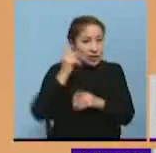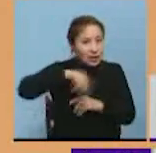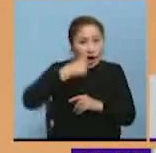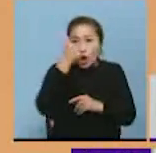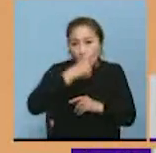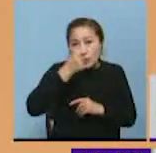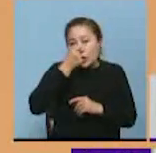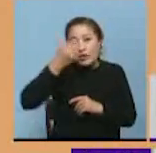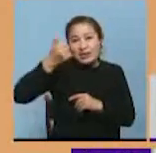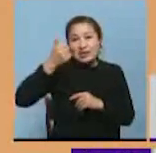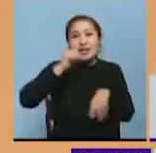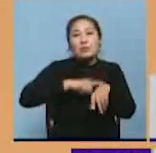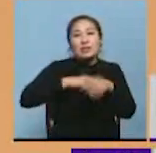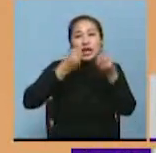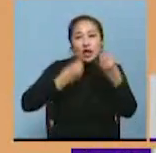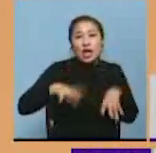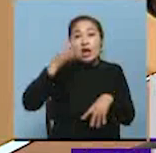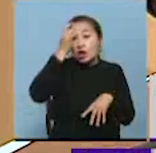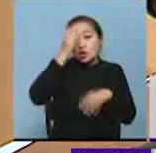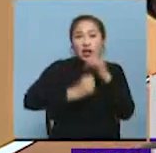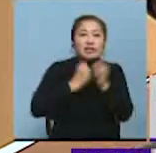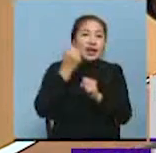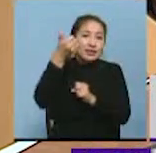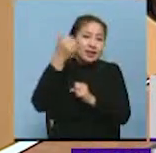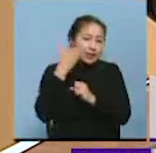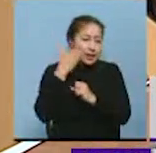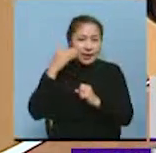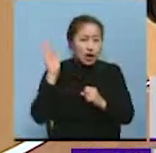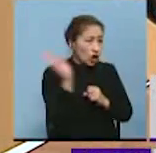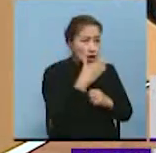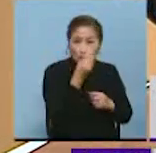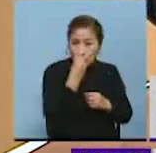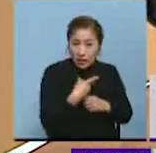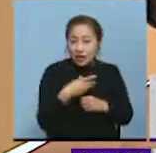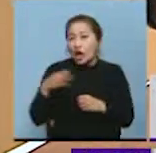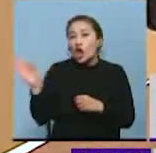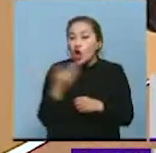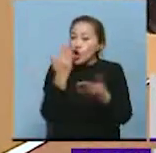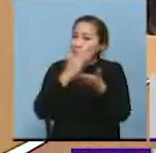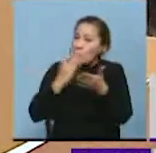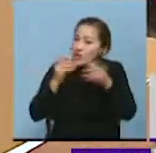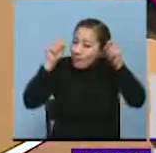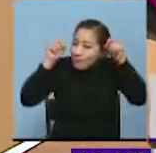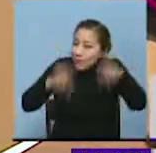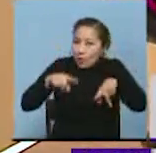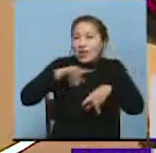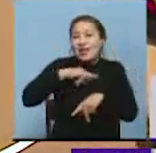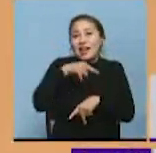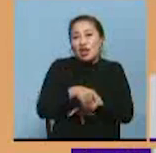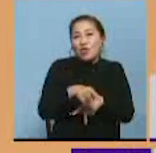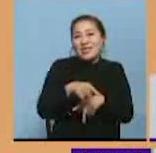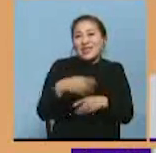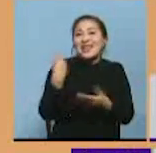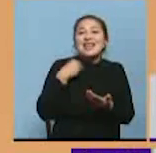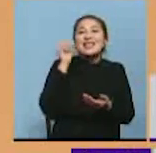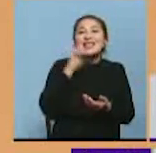domingo 26 desde las 12 hasta las 18. Todas las comidas. Toda comida regional, como lo indica el nombre de los hornitos.